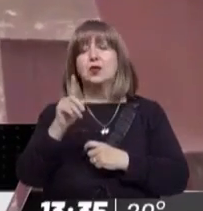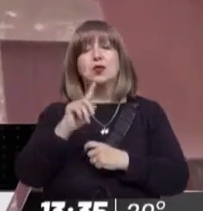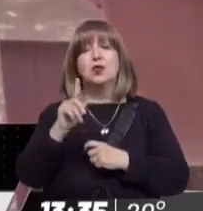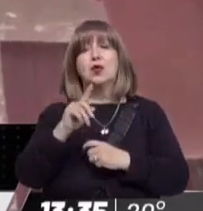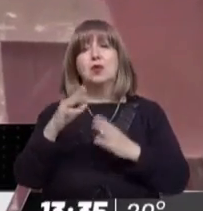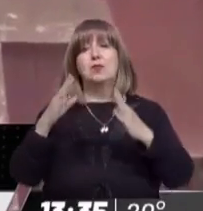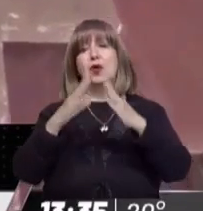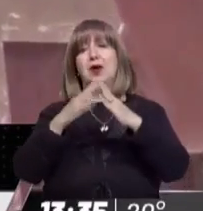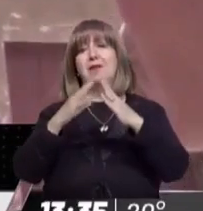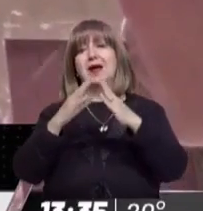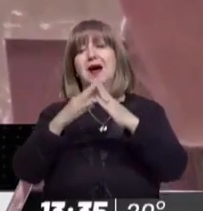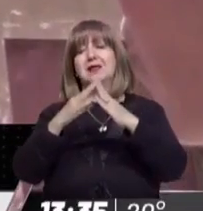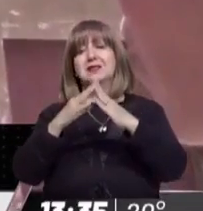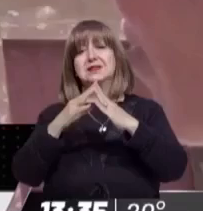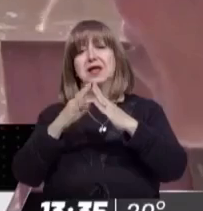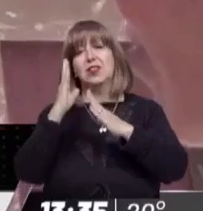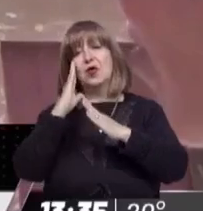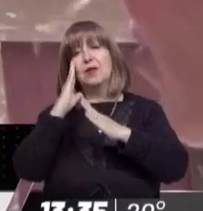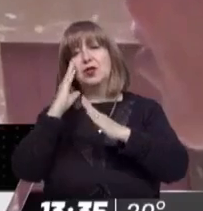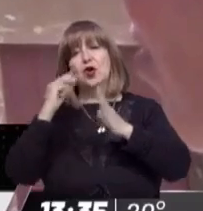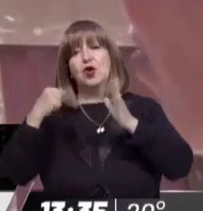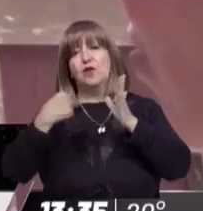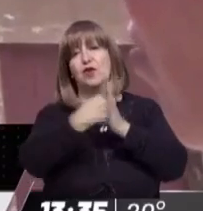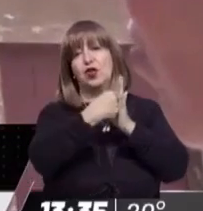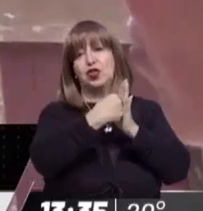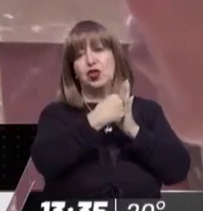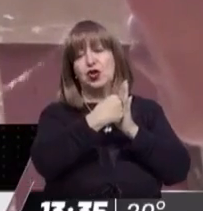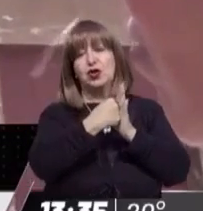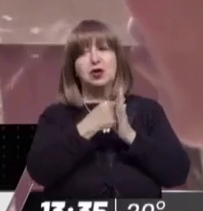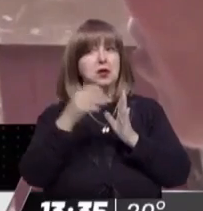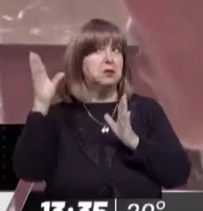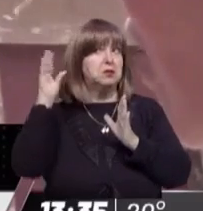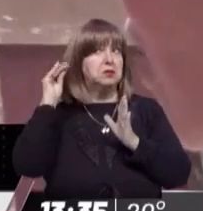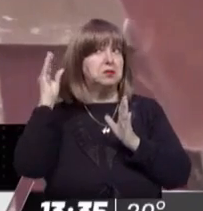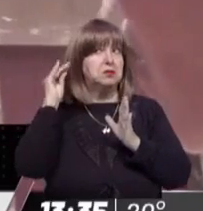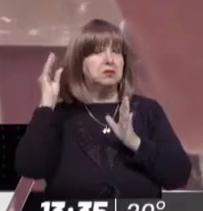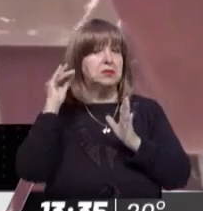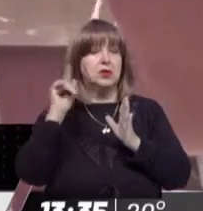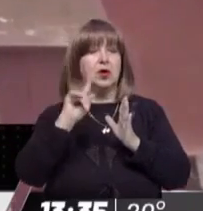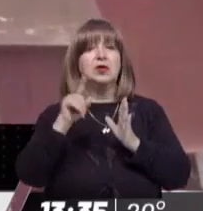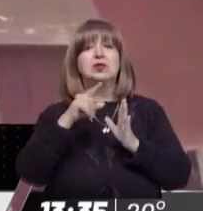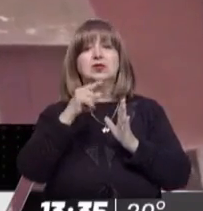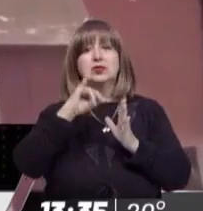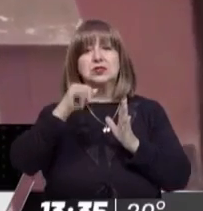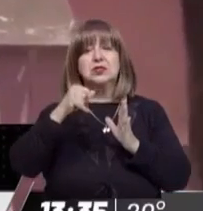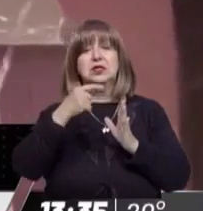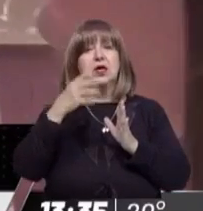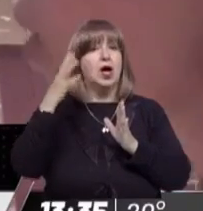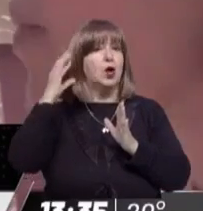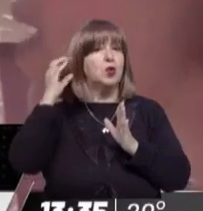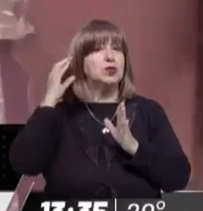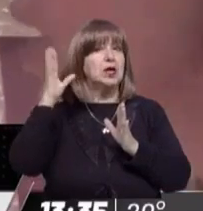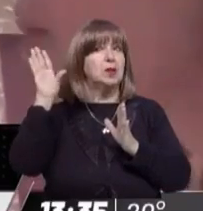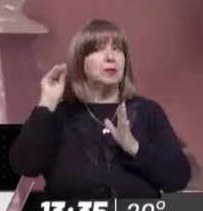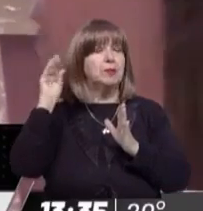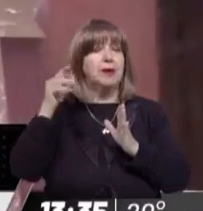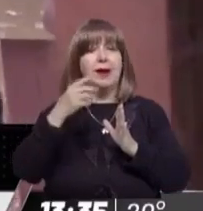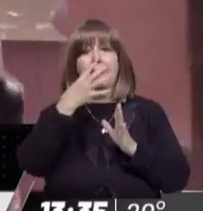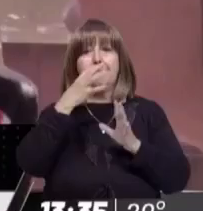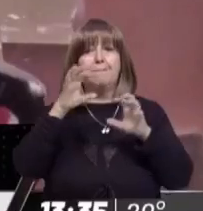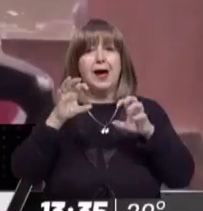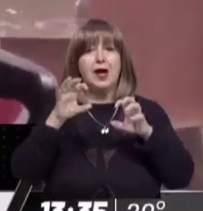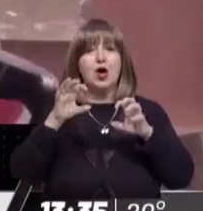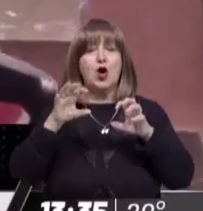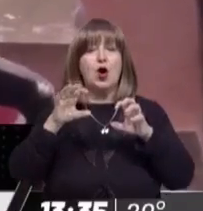en el patio casi Entonces yo no no alcancé a escuchar No si escuché los perros la policía pero no no escuché pedido algunos me decían